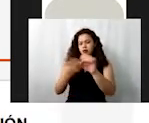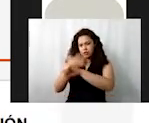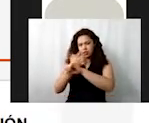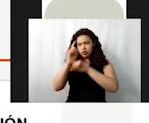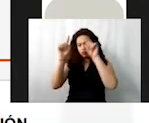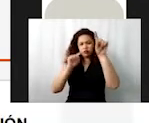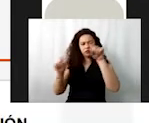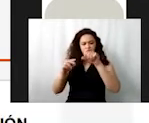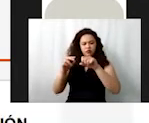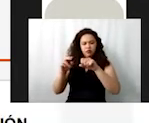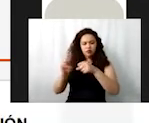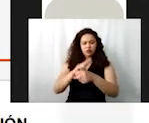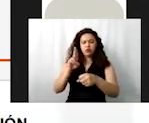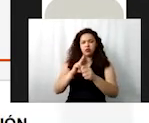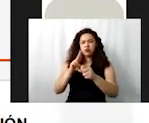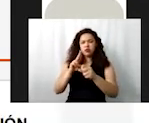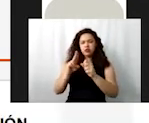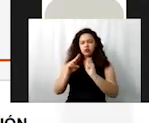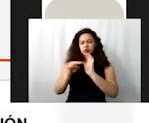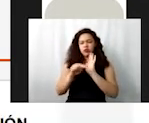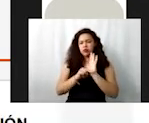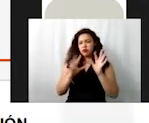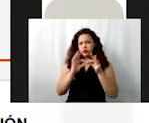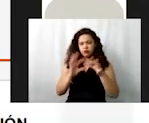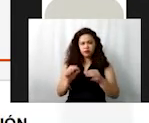normas, etcétera, ¿no? Nada más es la